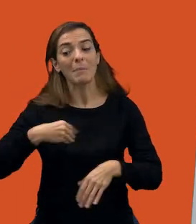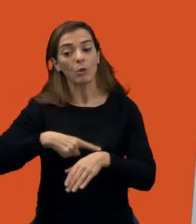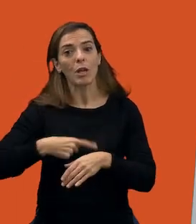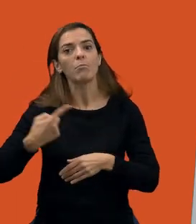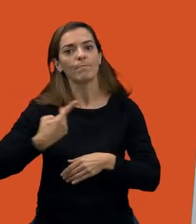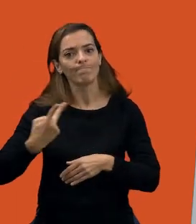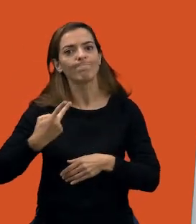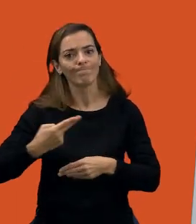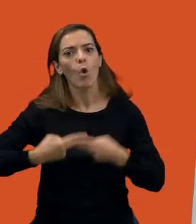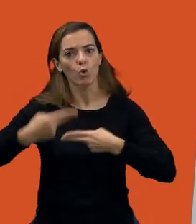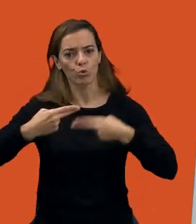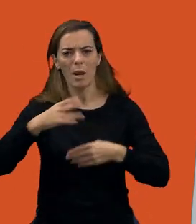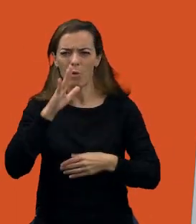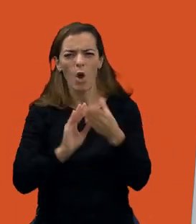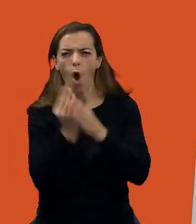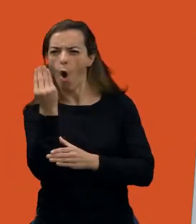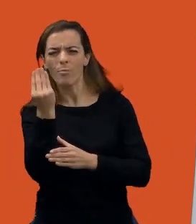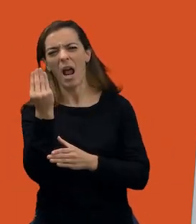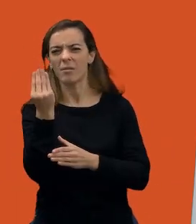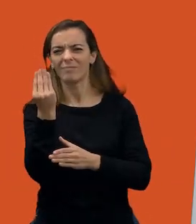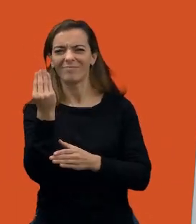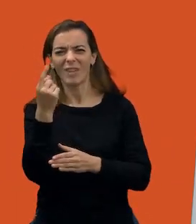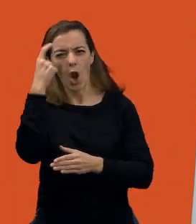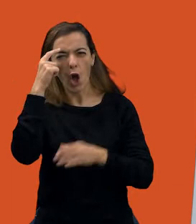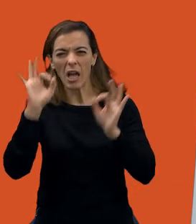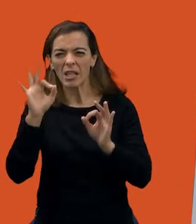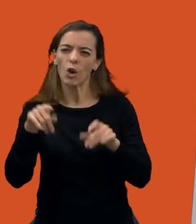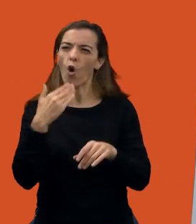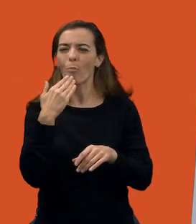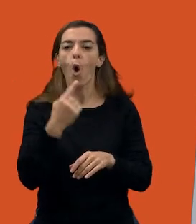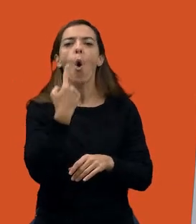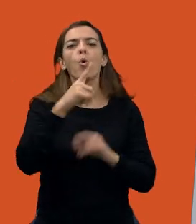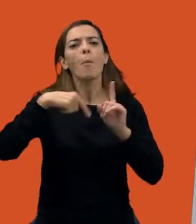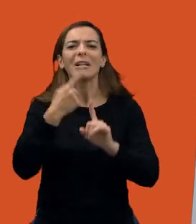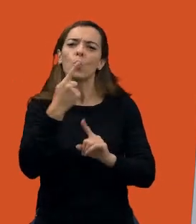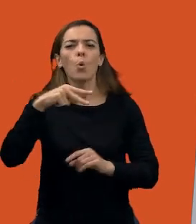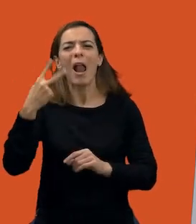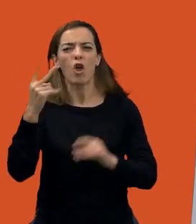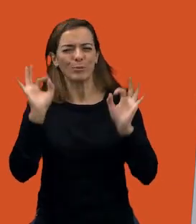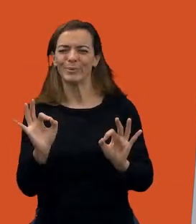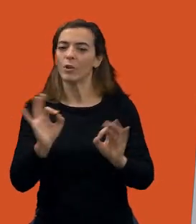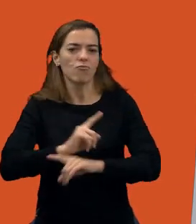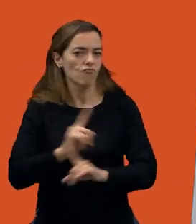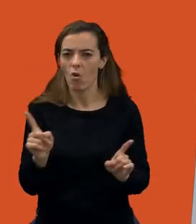vez. Es decir, porque yo no me parece interesante una obra que sea uno más uno, dos. Al final hay una